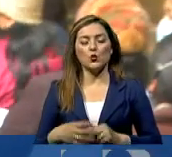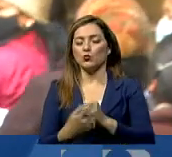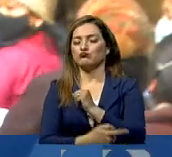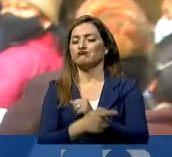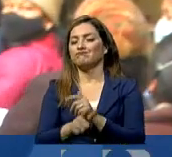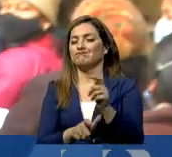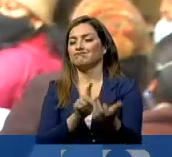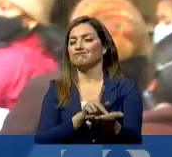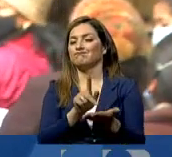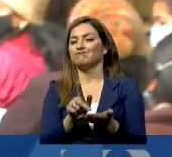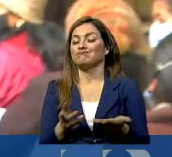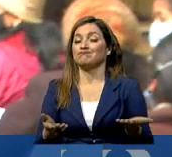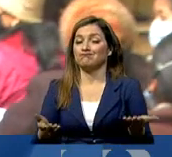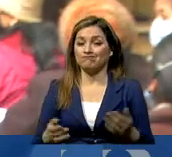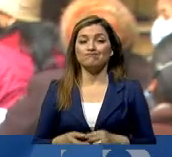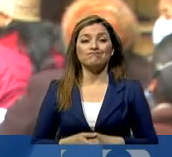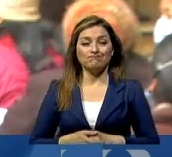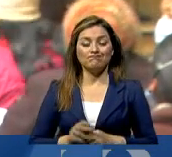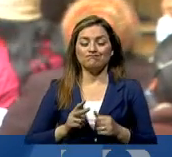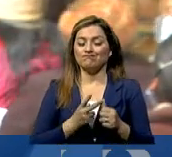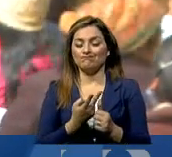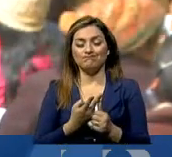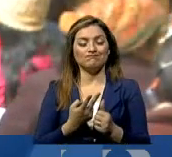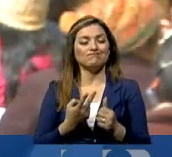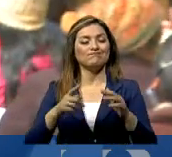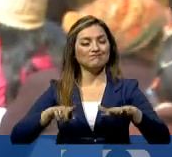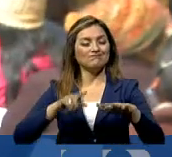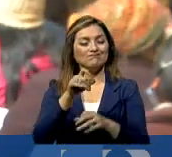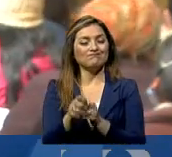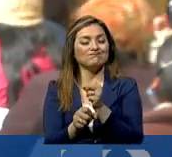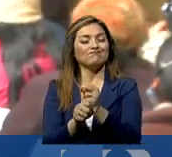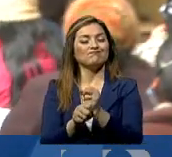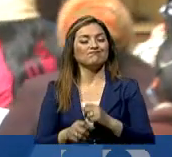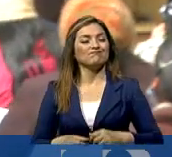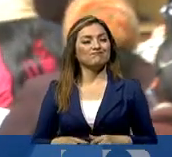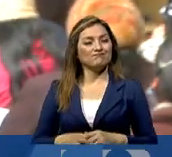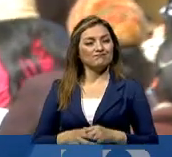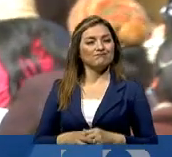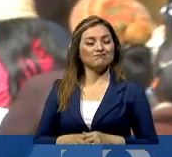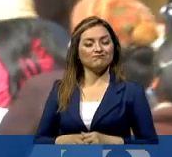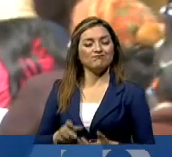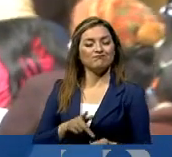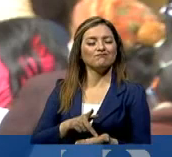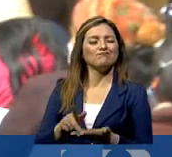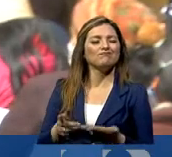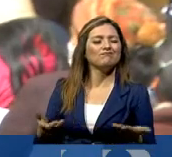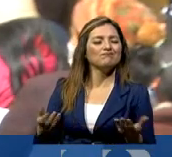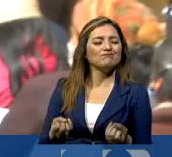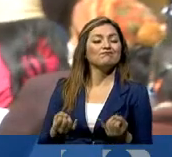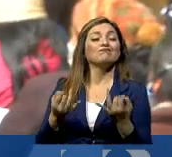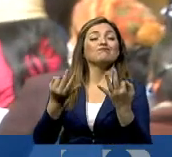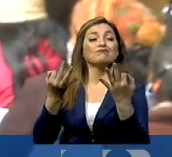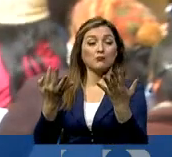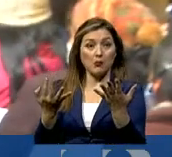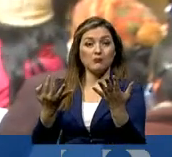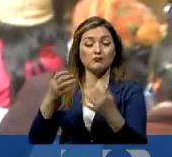personas que cancelen en el segundo semestre del año es un recargo por pago tardío esto es del 10% del valor